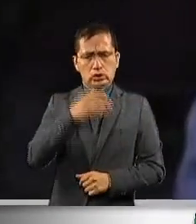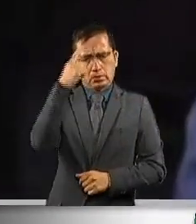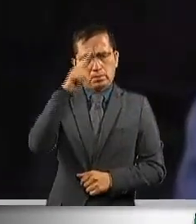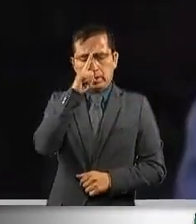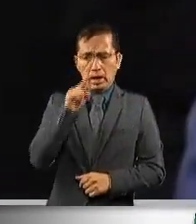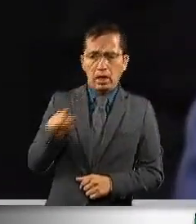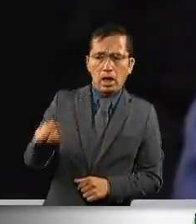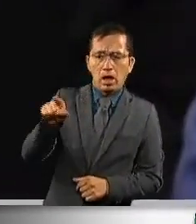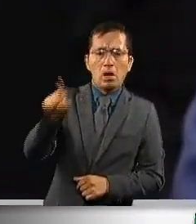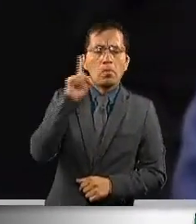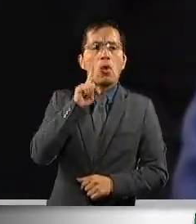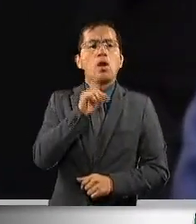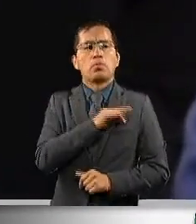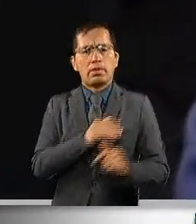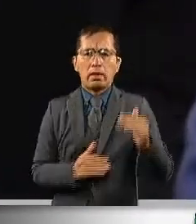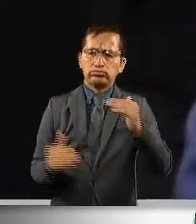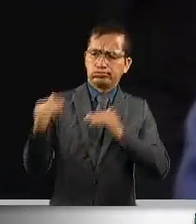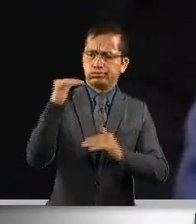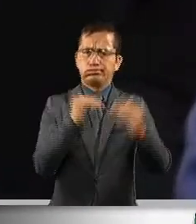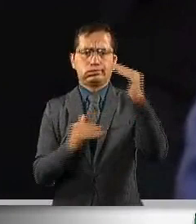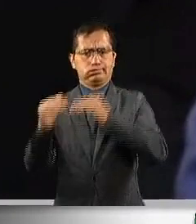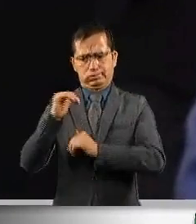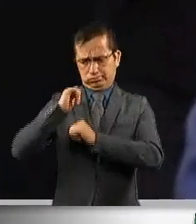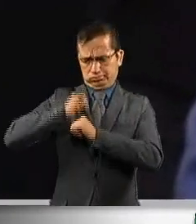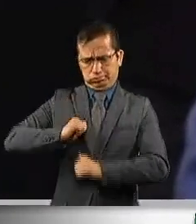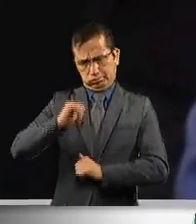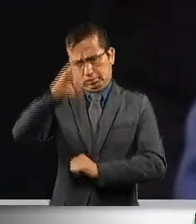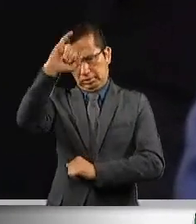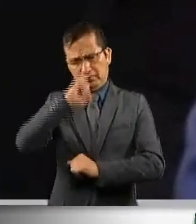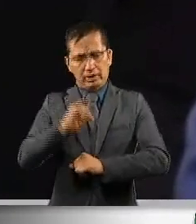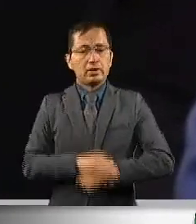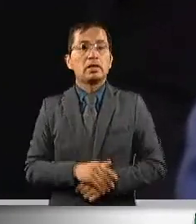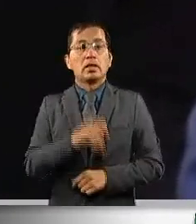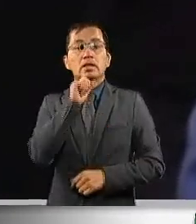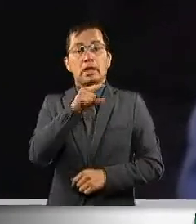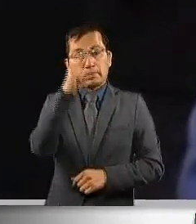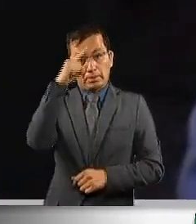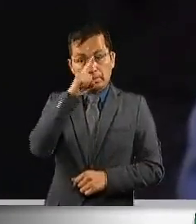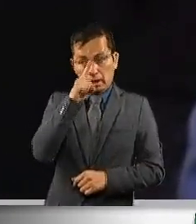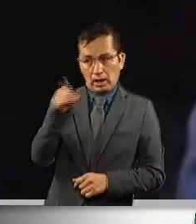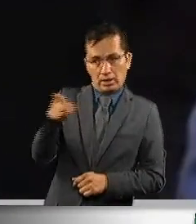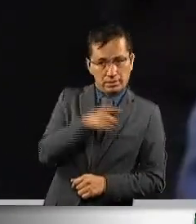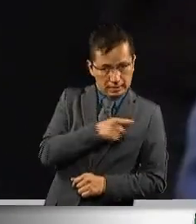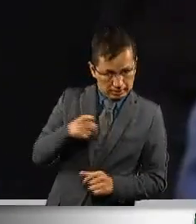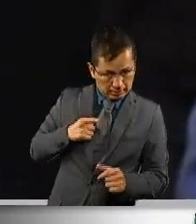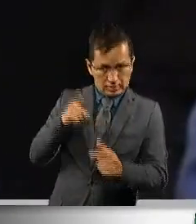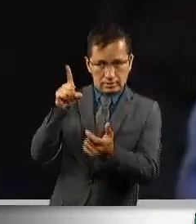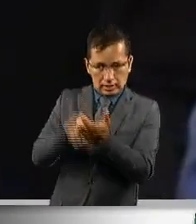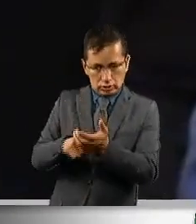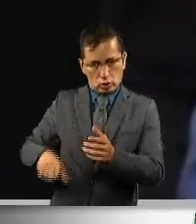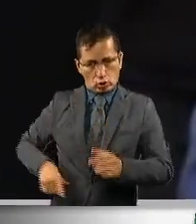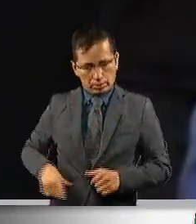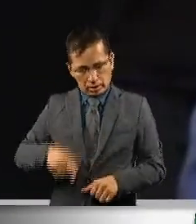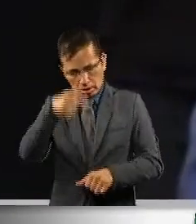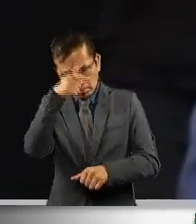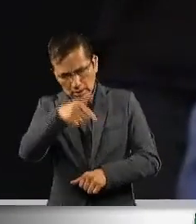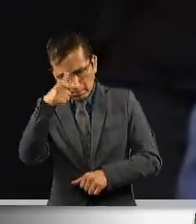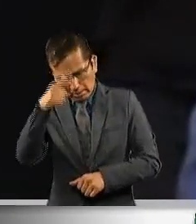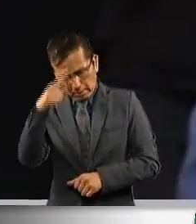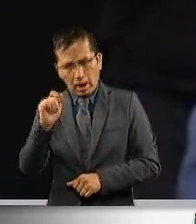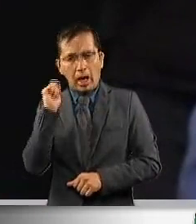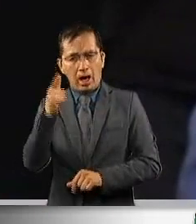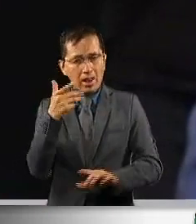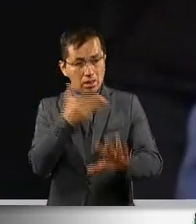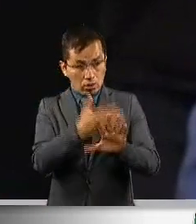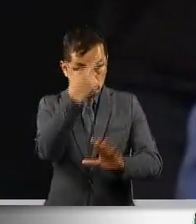de género para que las autoridades identifiquen la discriminación de mujeres y la interseccionalidad para que las